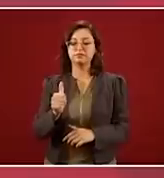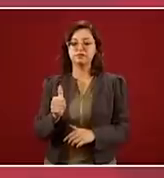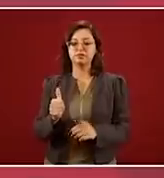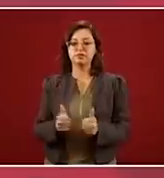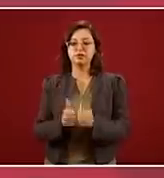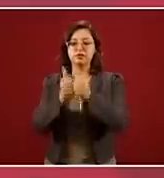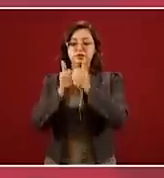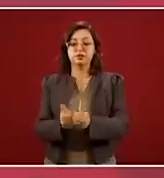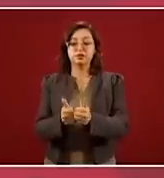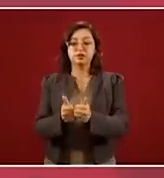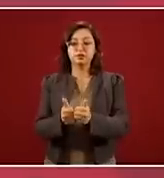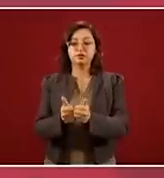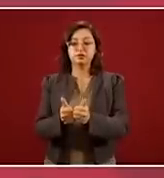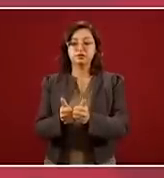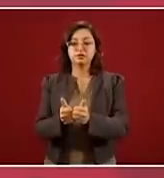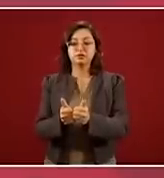con